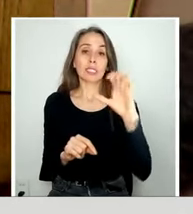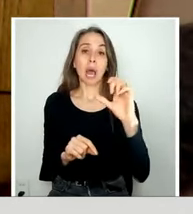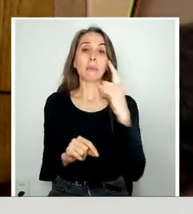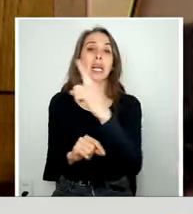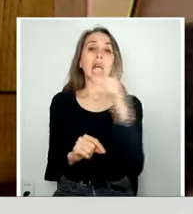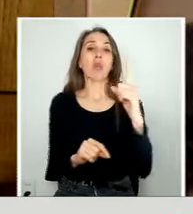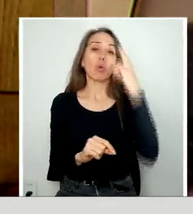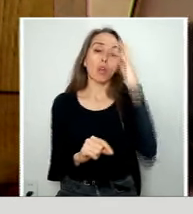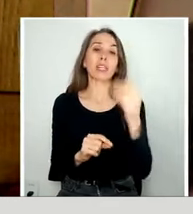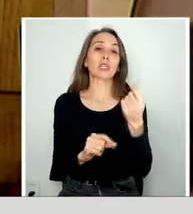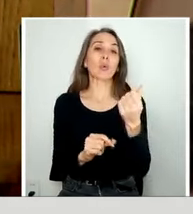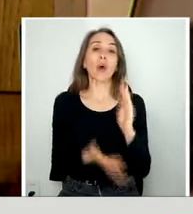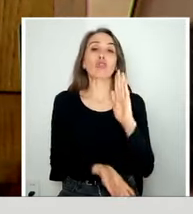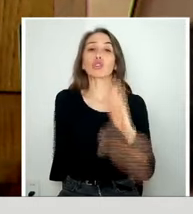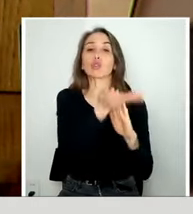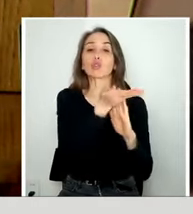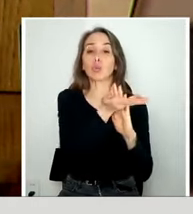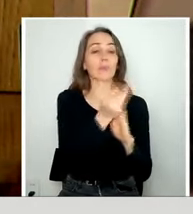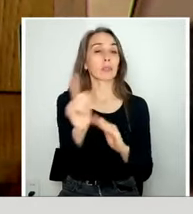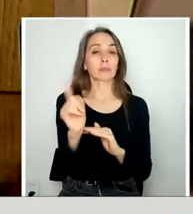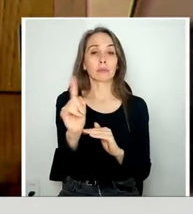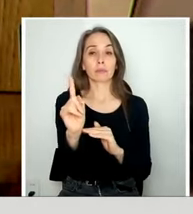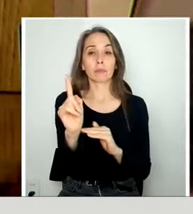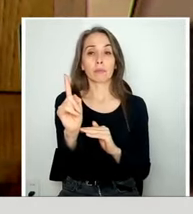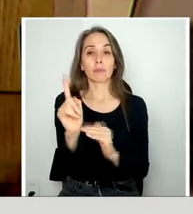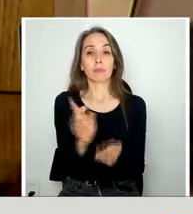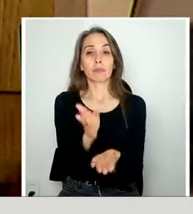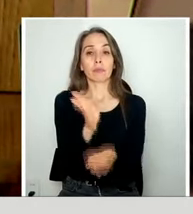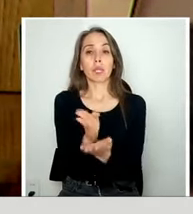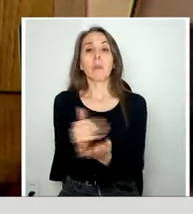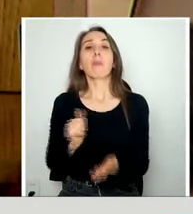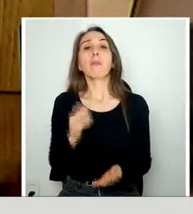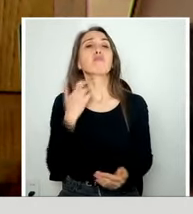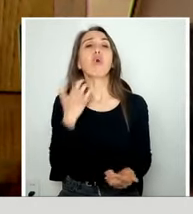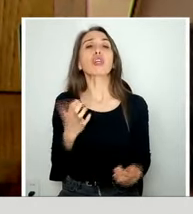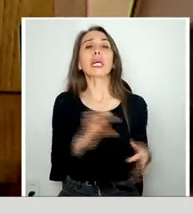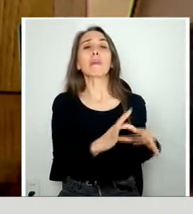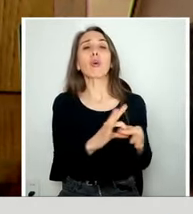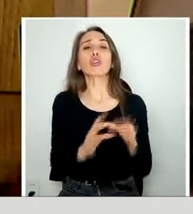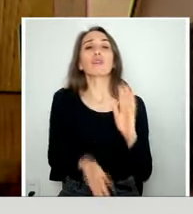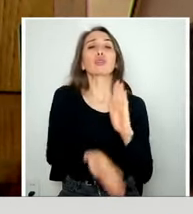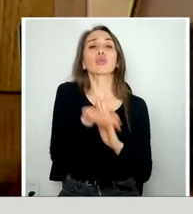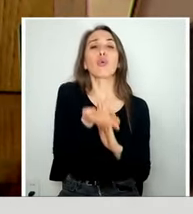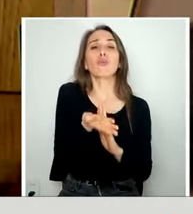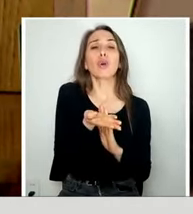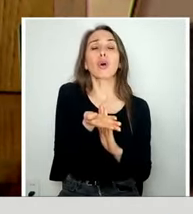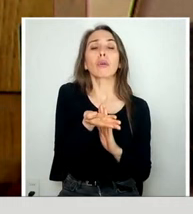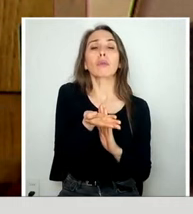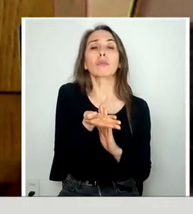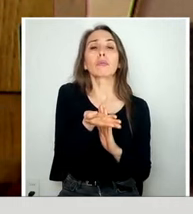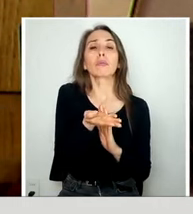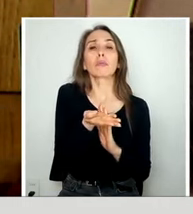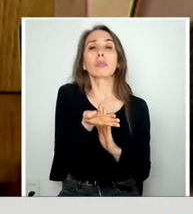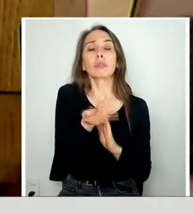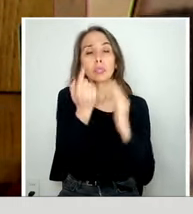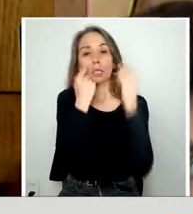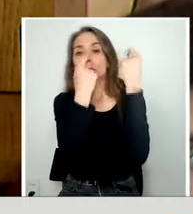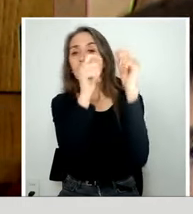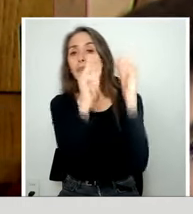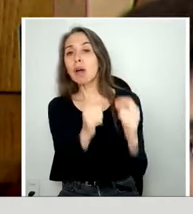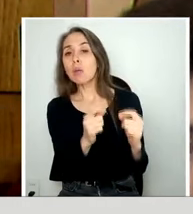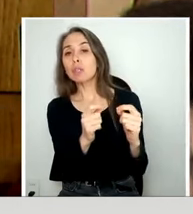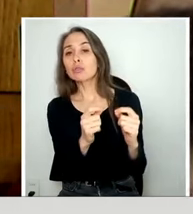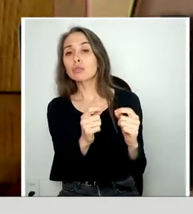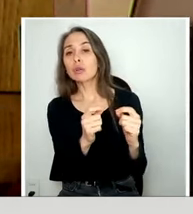isapres sino que tengan una rigurosidad y una un análisis y una evaluación fundada